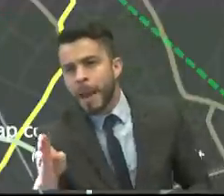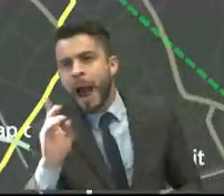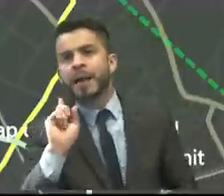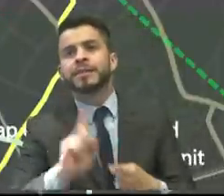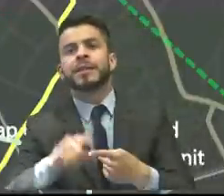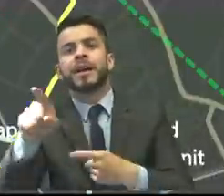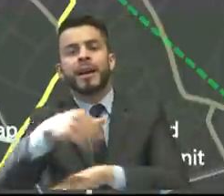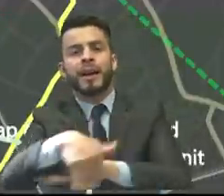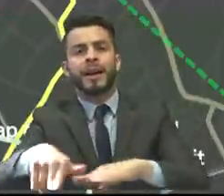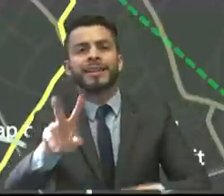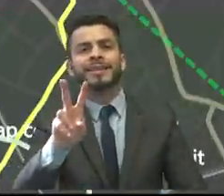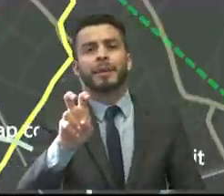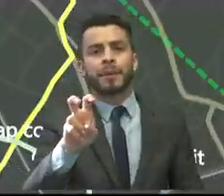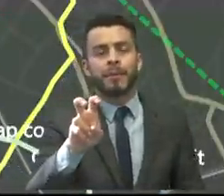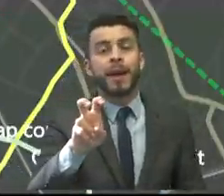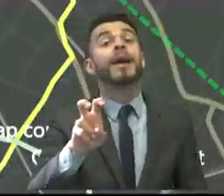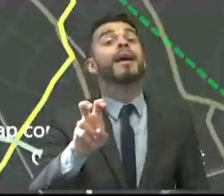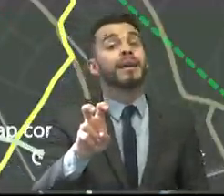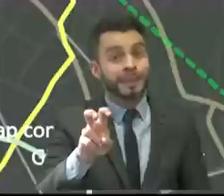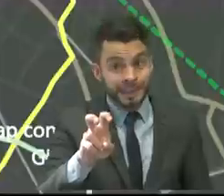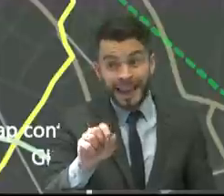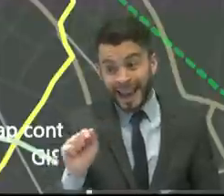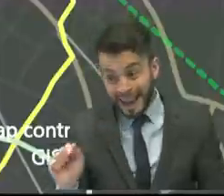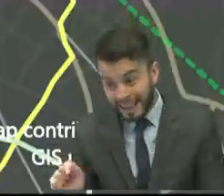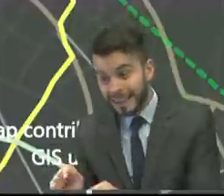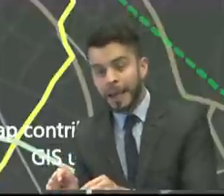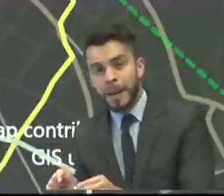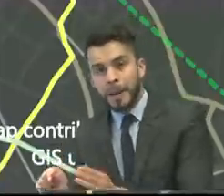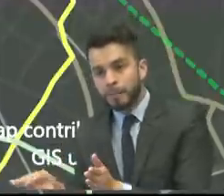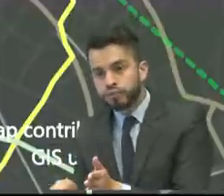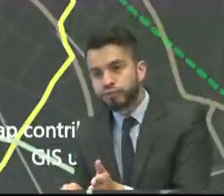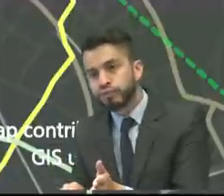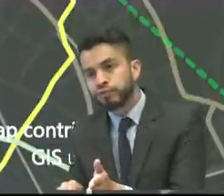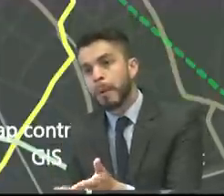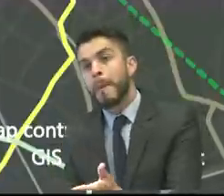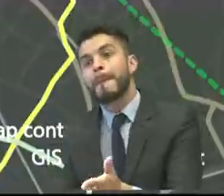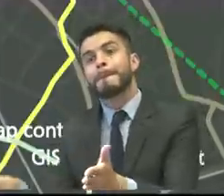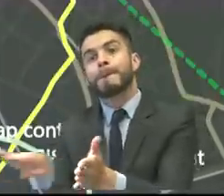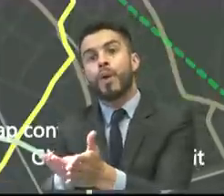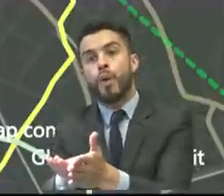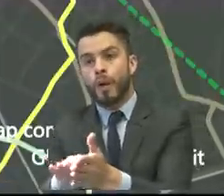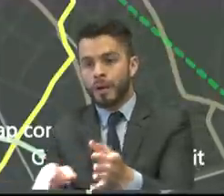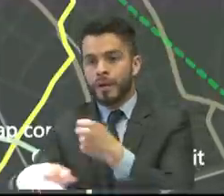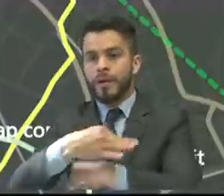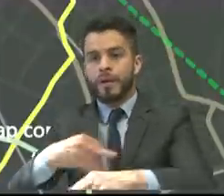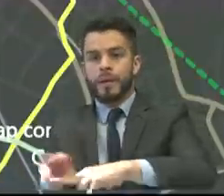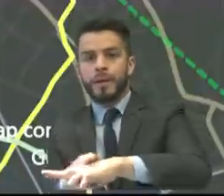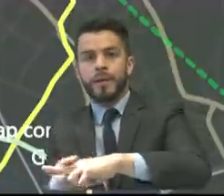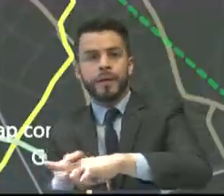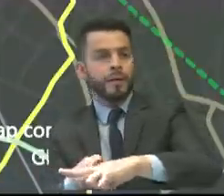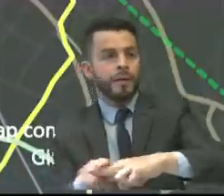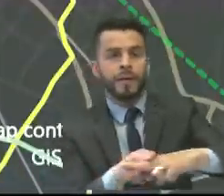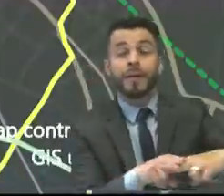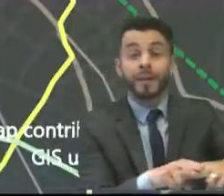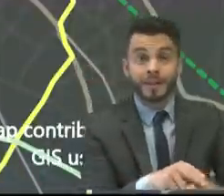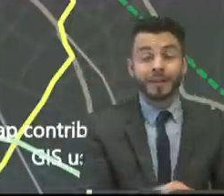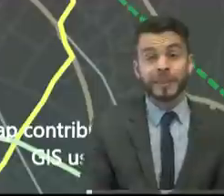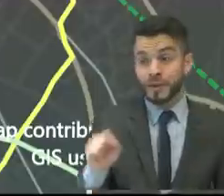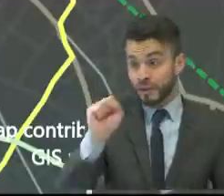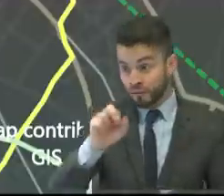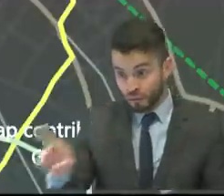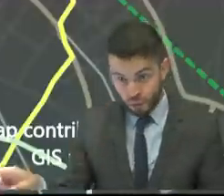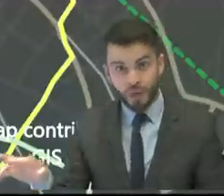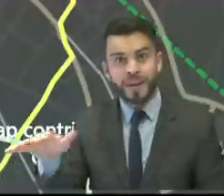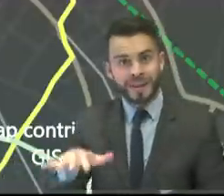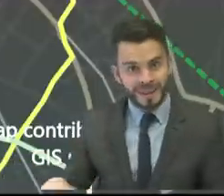es corredor alimentador de la primera línea del Metro de Bogotá, tanto en el sur y a lo largo